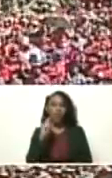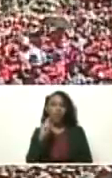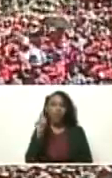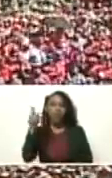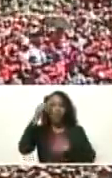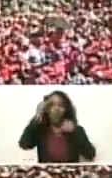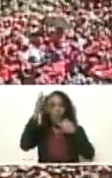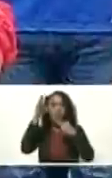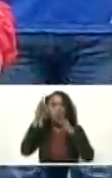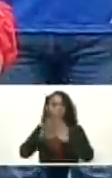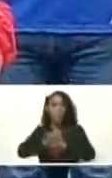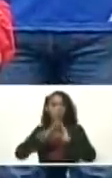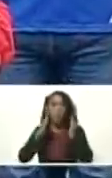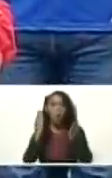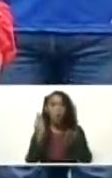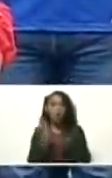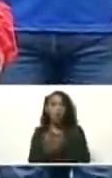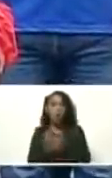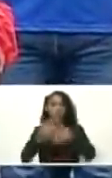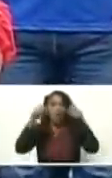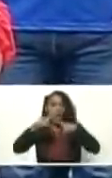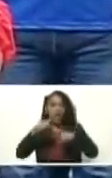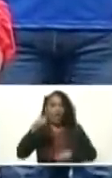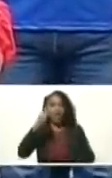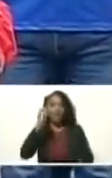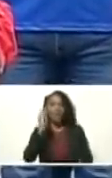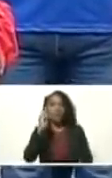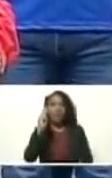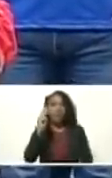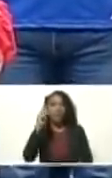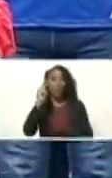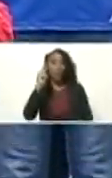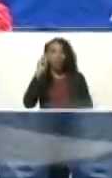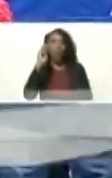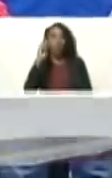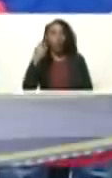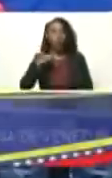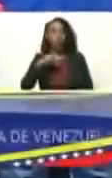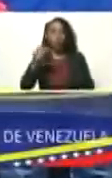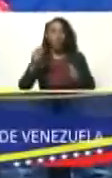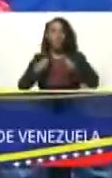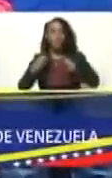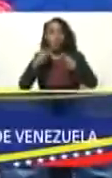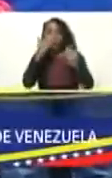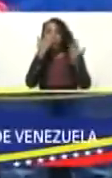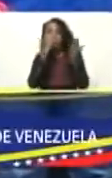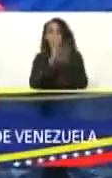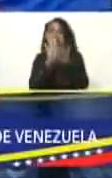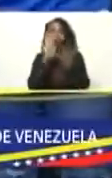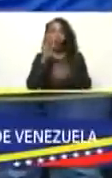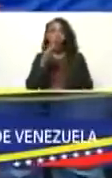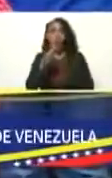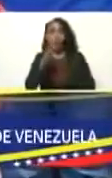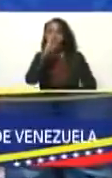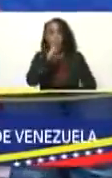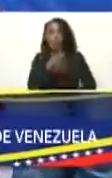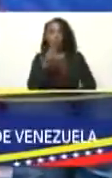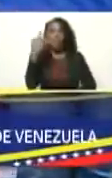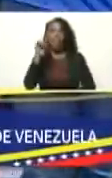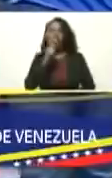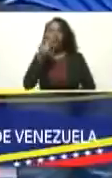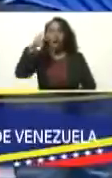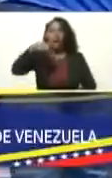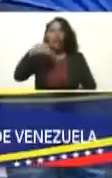un saludo al mundo a través de TikTok. Estamos transmitiendo en vivo. Mira, aquí está. ¿Quién tiene TikTok